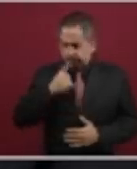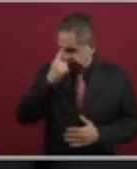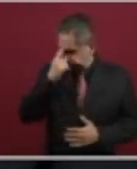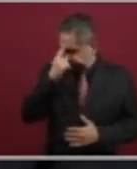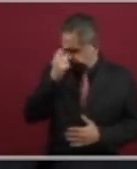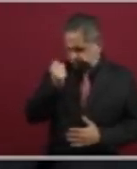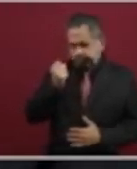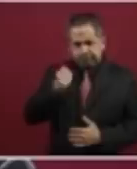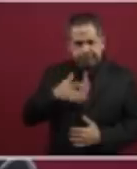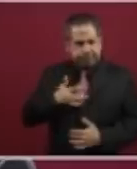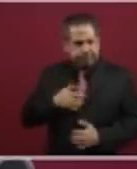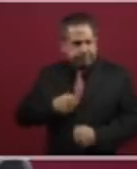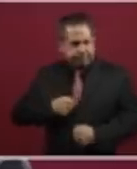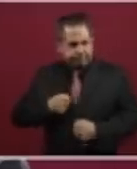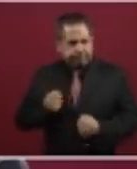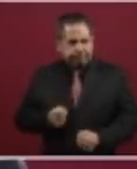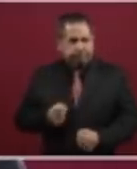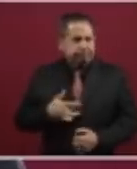convicciones y